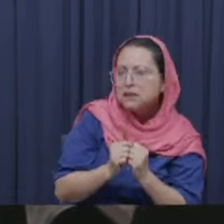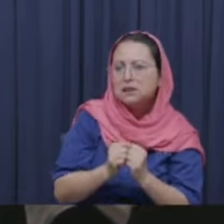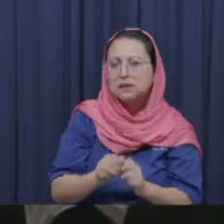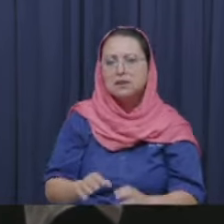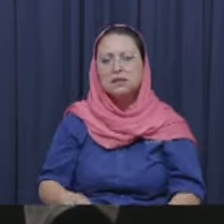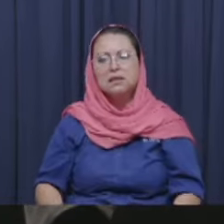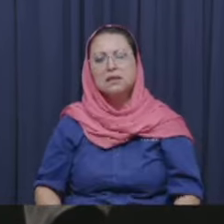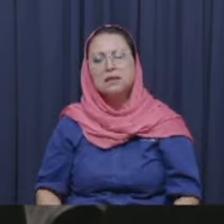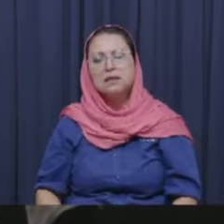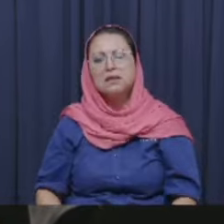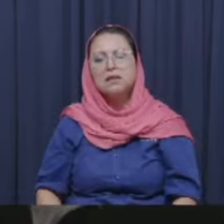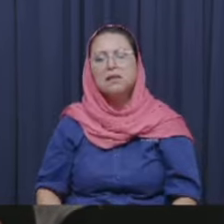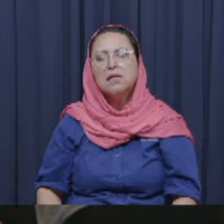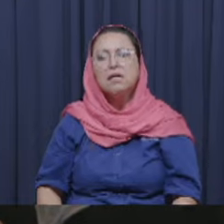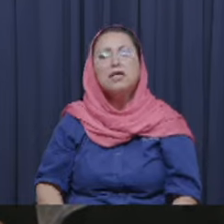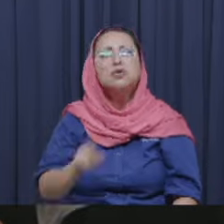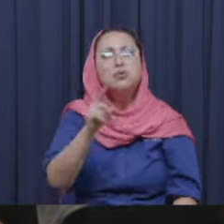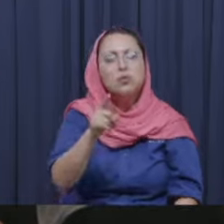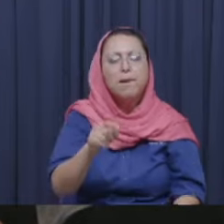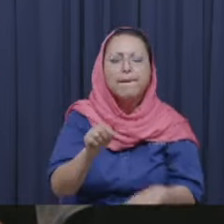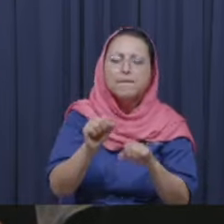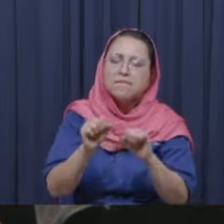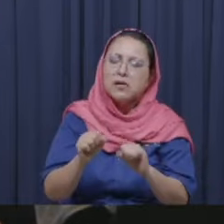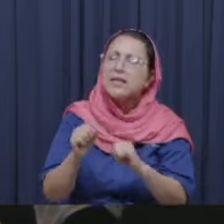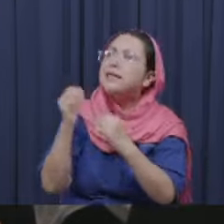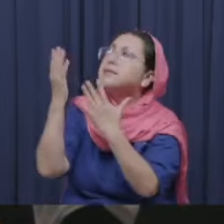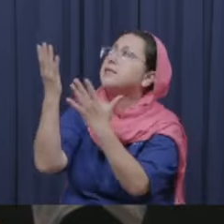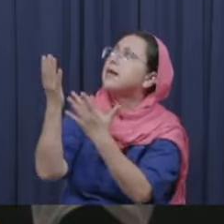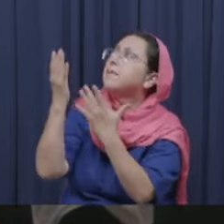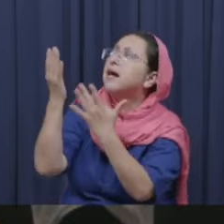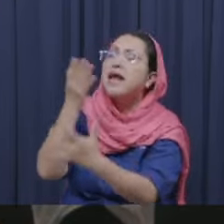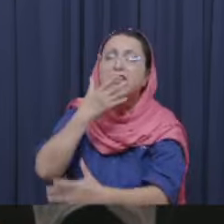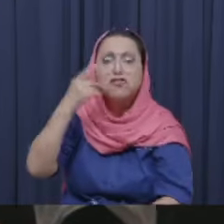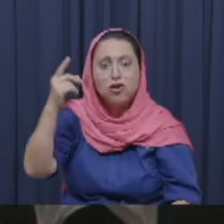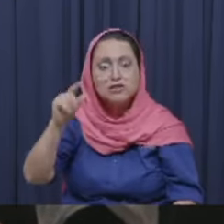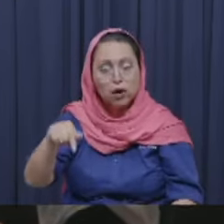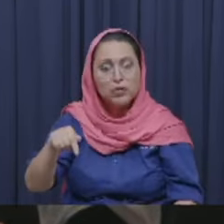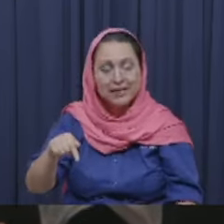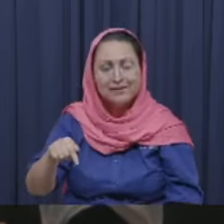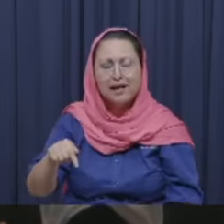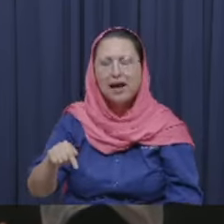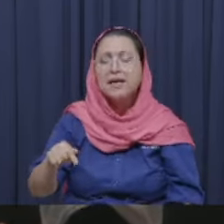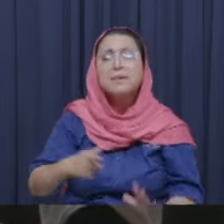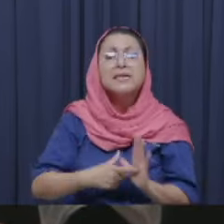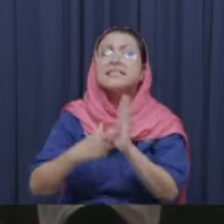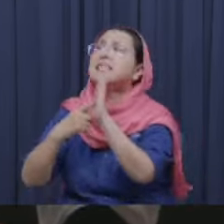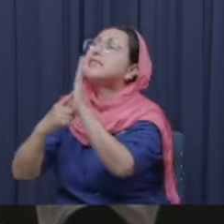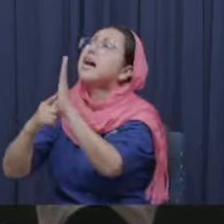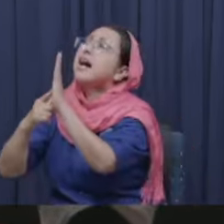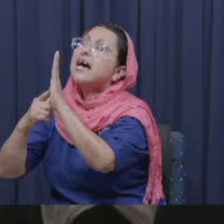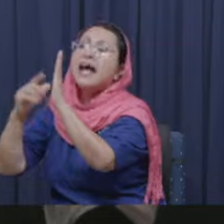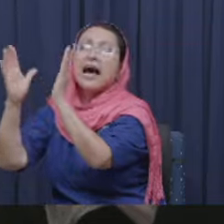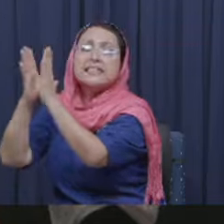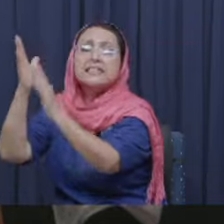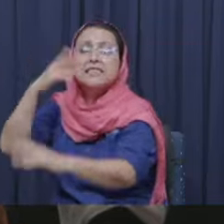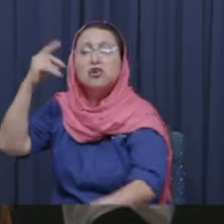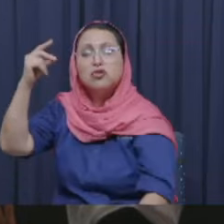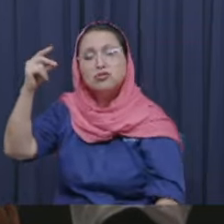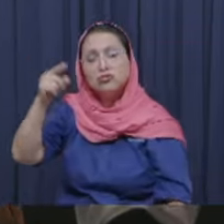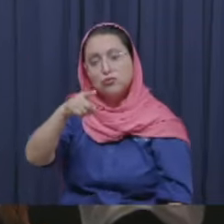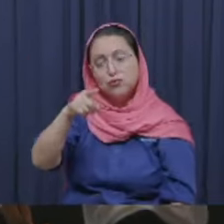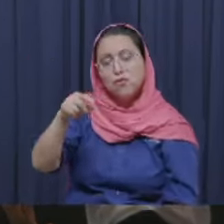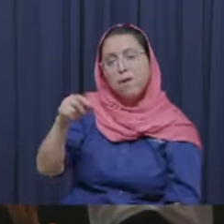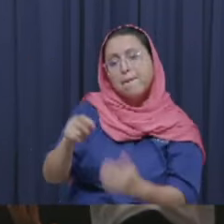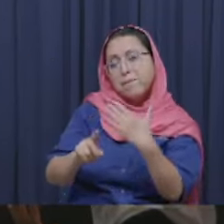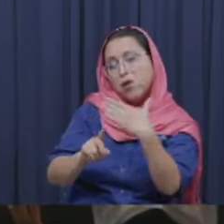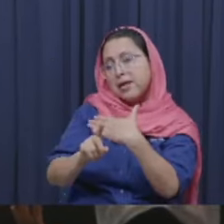también para que nosotros podamos clamar un momento, hermanos, por las peticiones que han sido enviadas a este lugar.